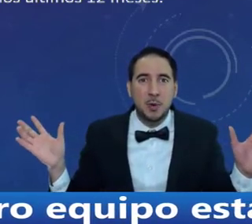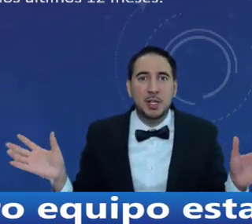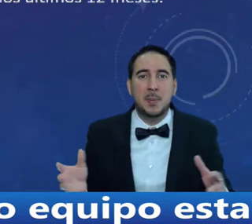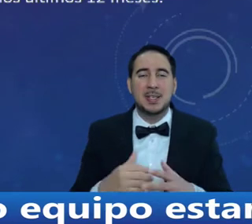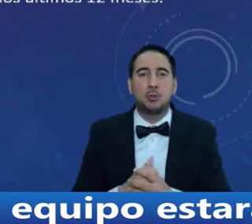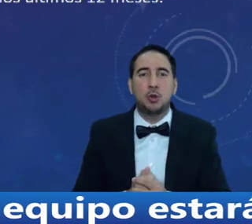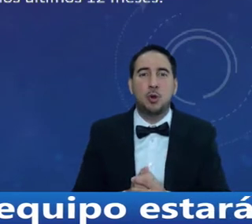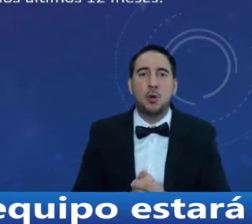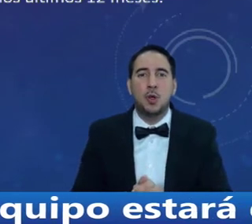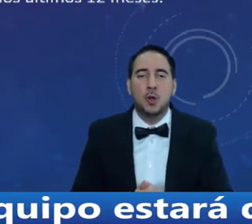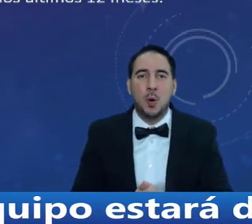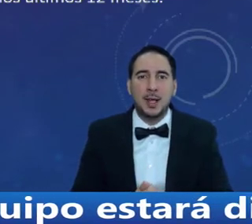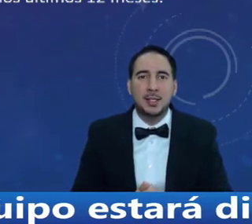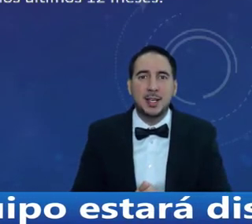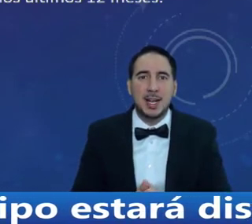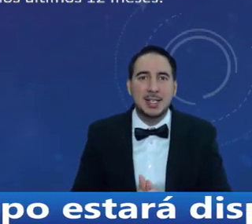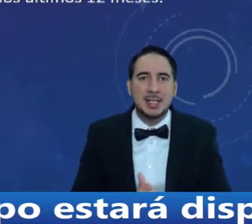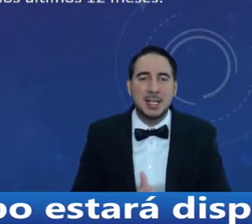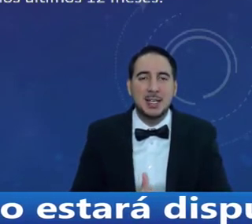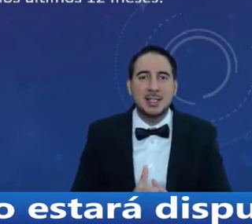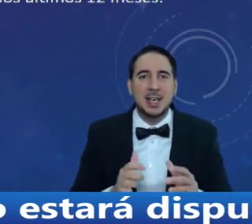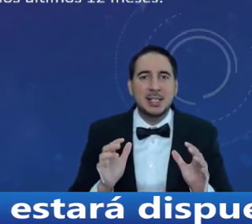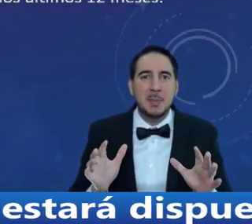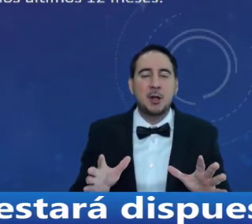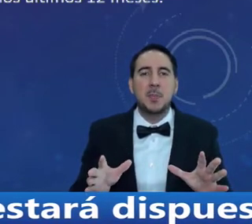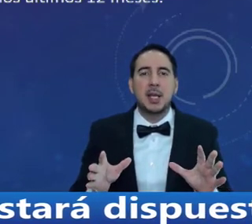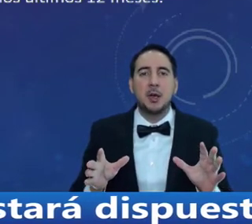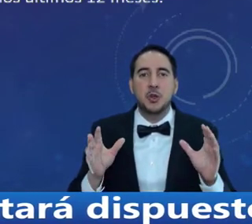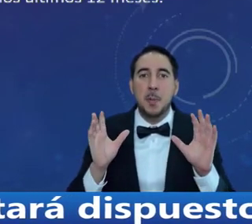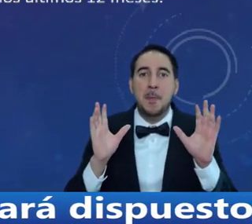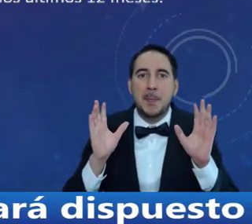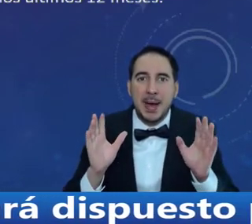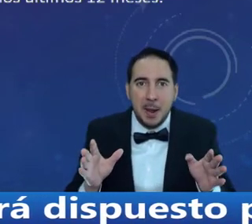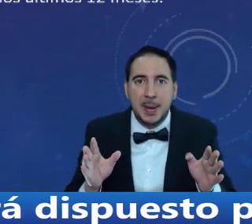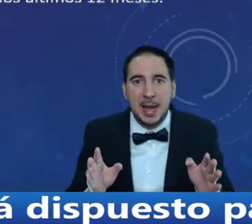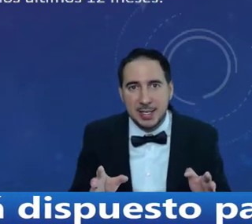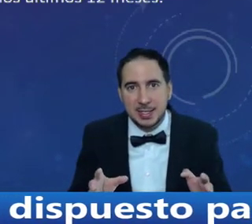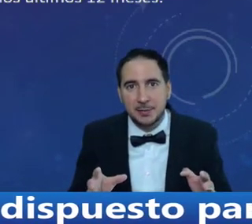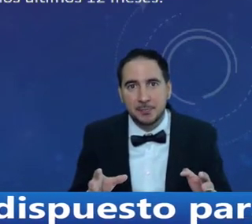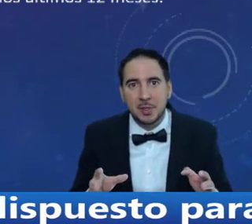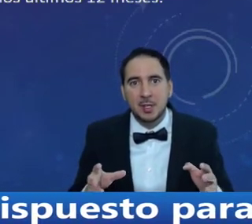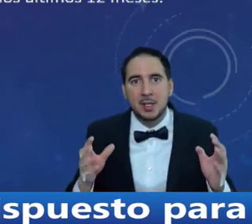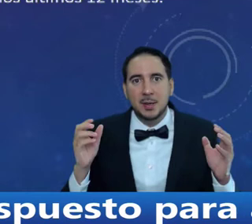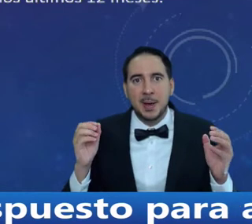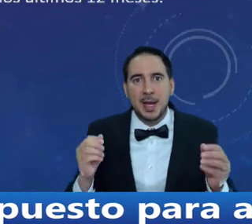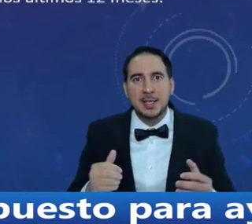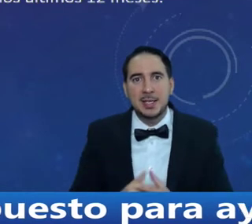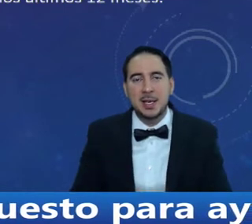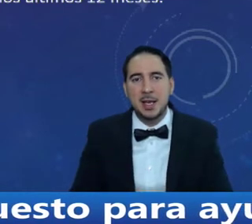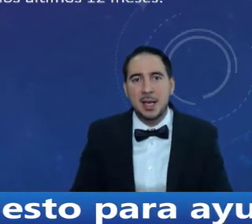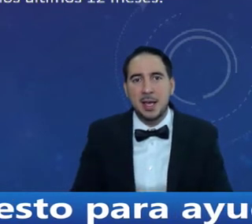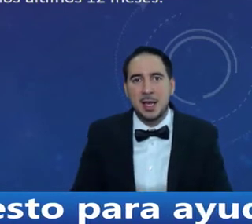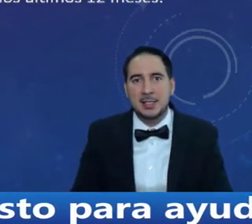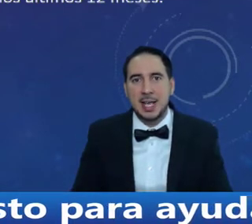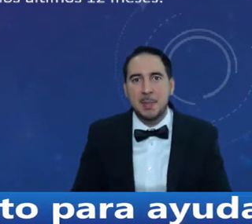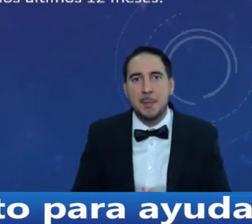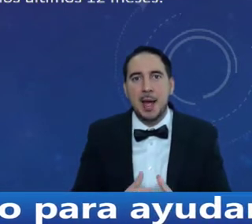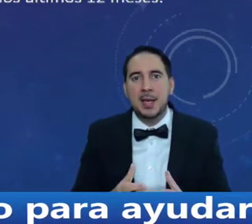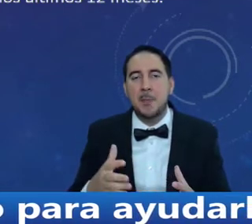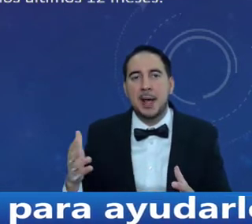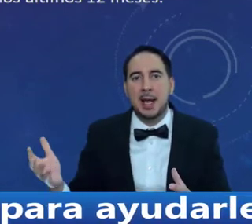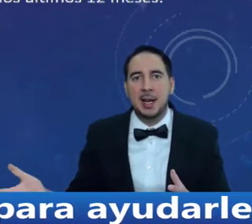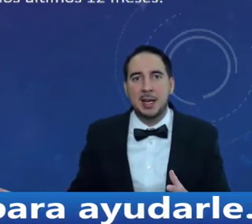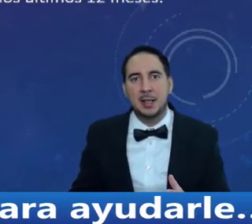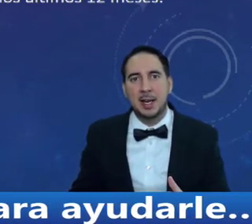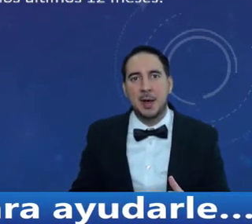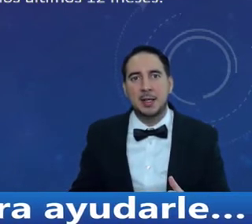que ese es lo mismo que tiene que pasar todos los agentes de Real Estate. Dice, ese es el más complicado. Yo me preparé para ese. Para ese examen